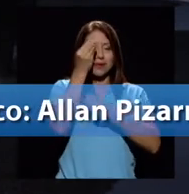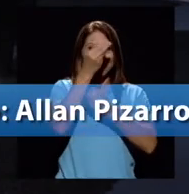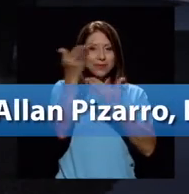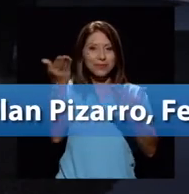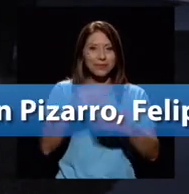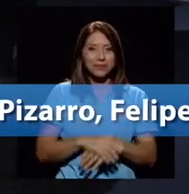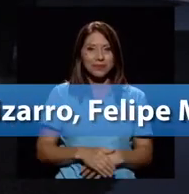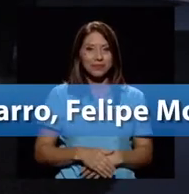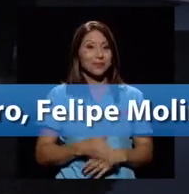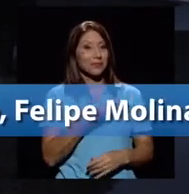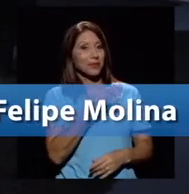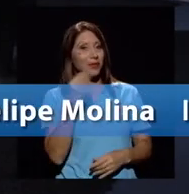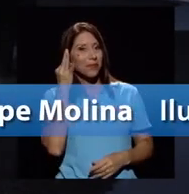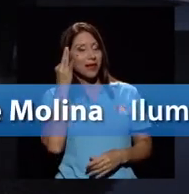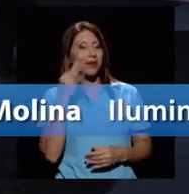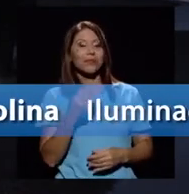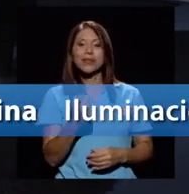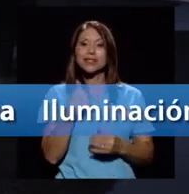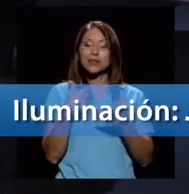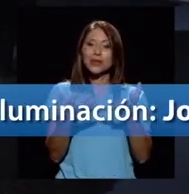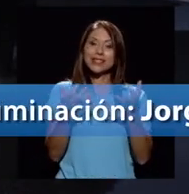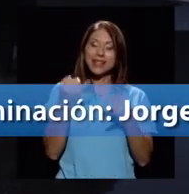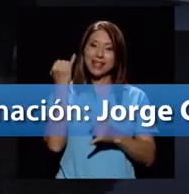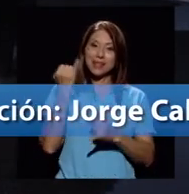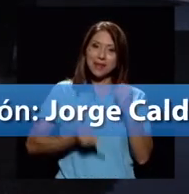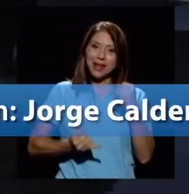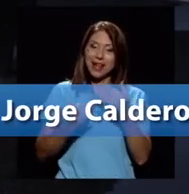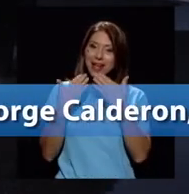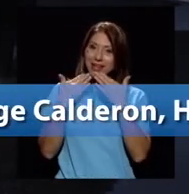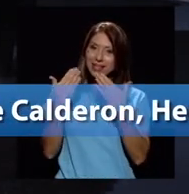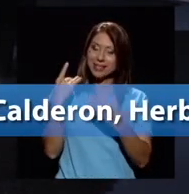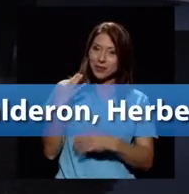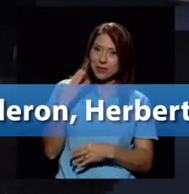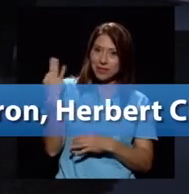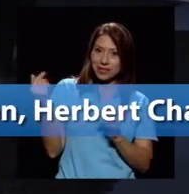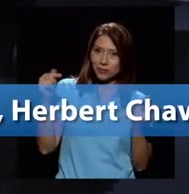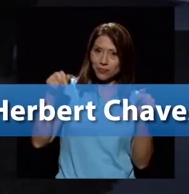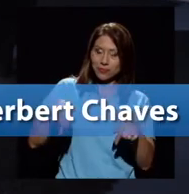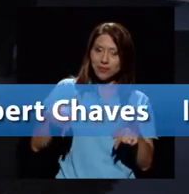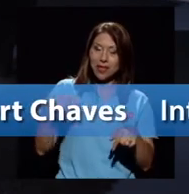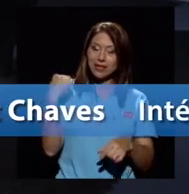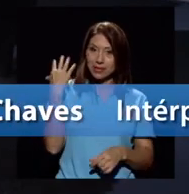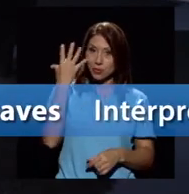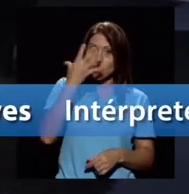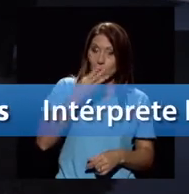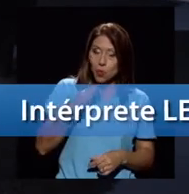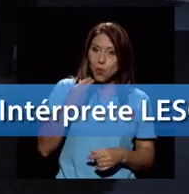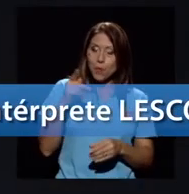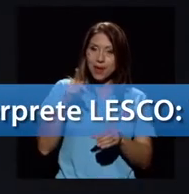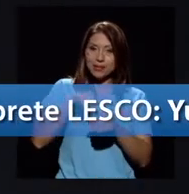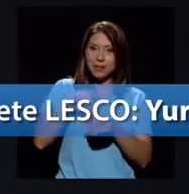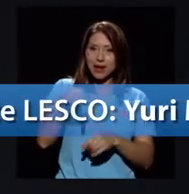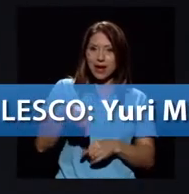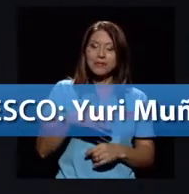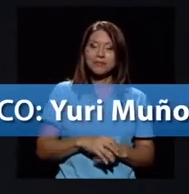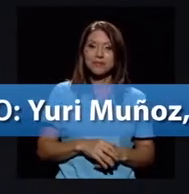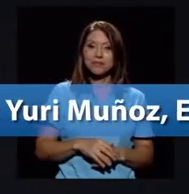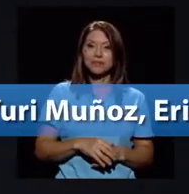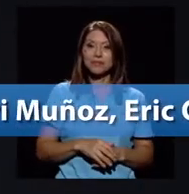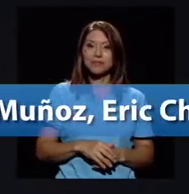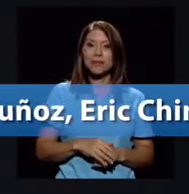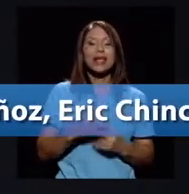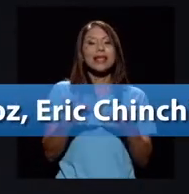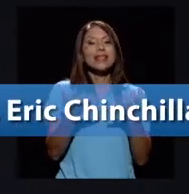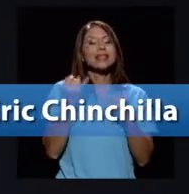contando. Yo quisiera terminar, bueno, agradeciendo la invitación y ha sido muy agradable participar acá. Nada más